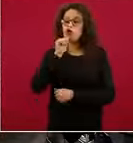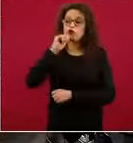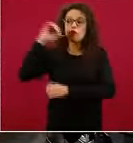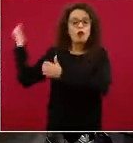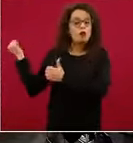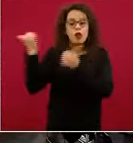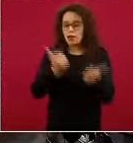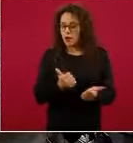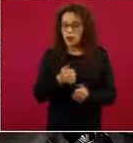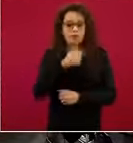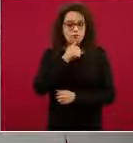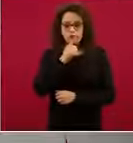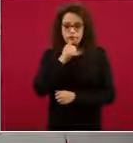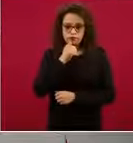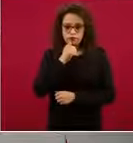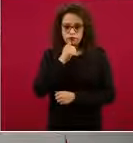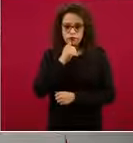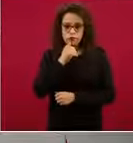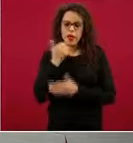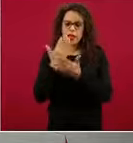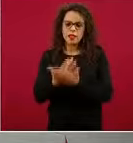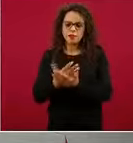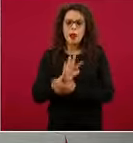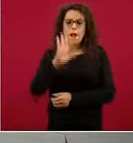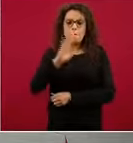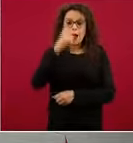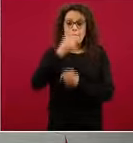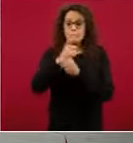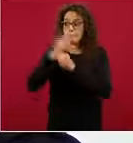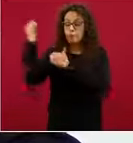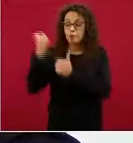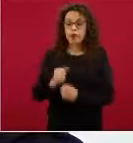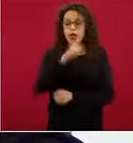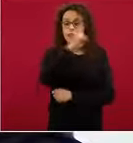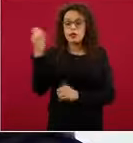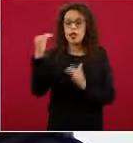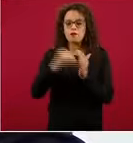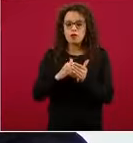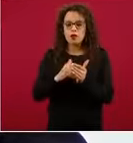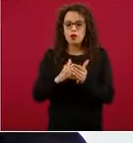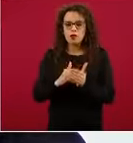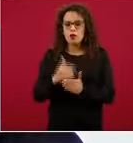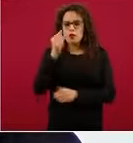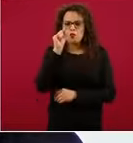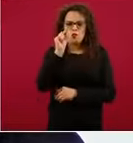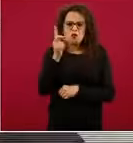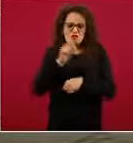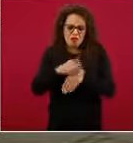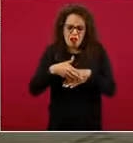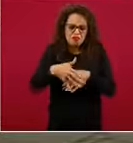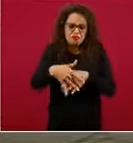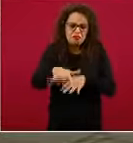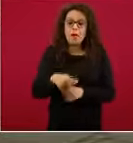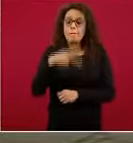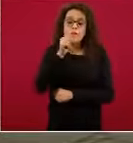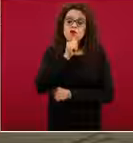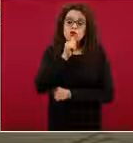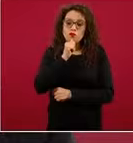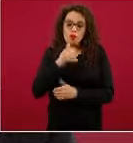todavía, es posible que llegue un primer embarque de 100,000 en los próximos pocos días, pero todavía no, cuando llegue